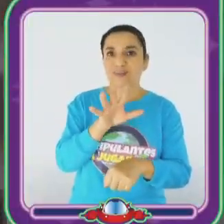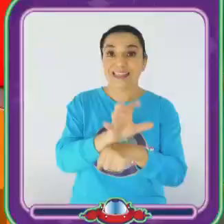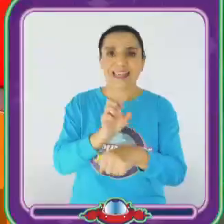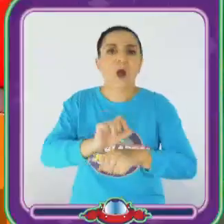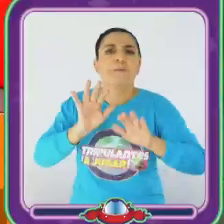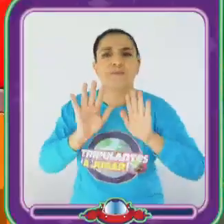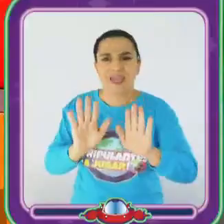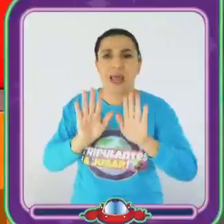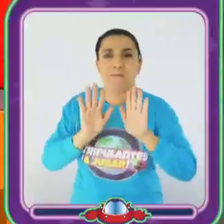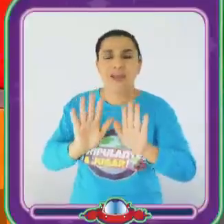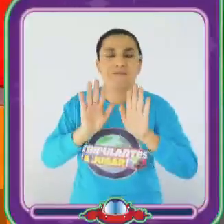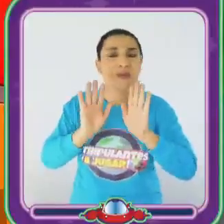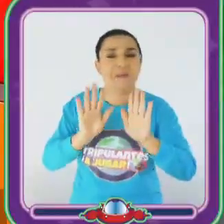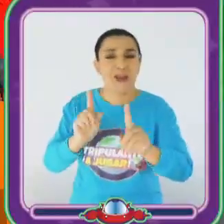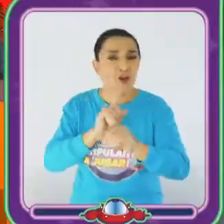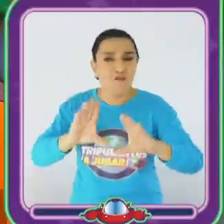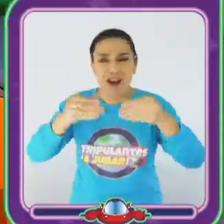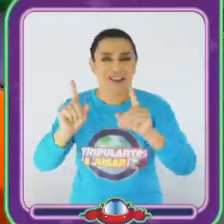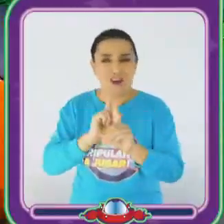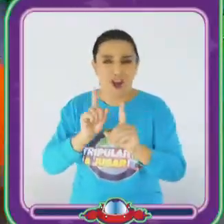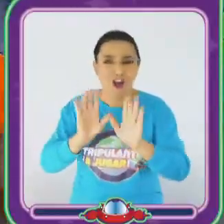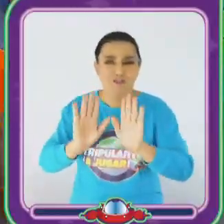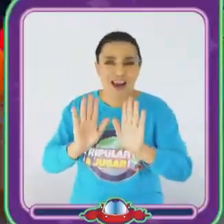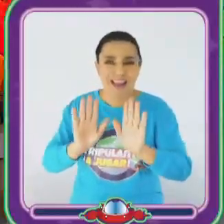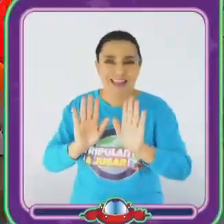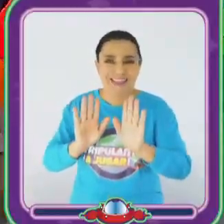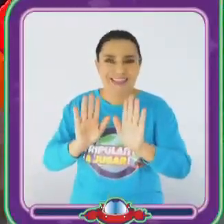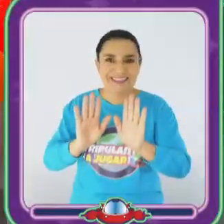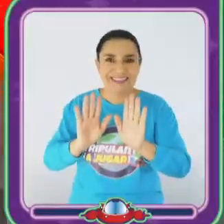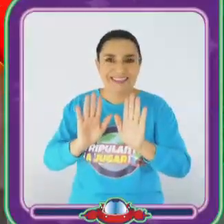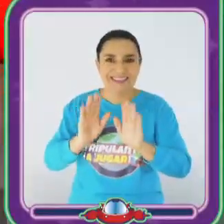El naranja. Sí, el naranja, espérame. No lo den vuelta todavía.